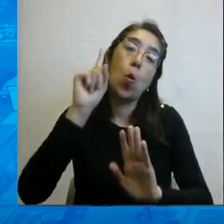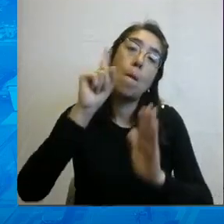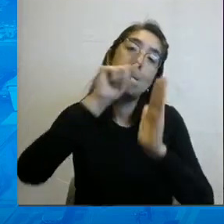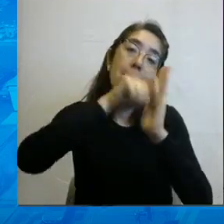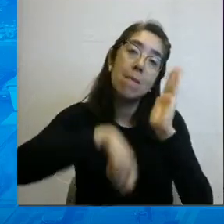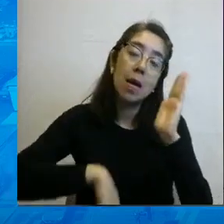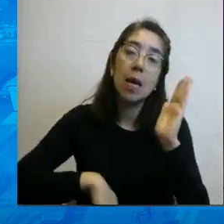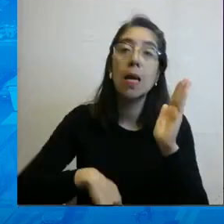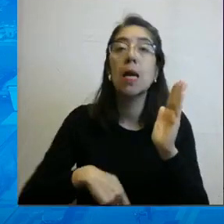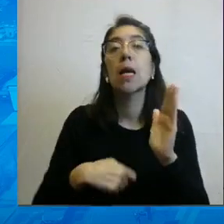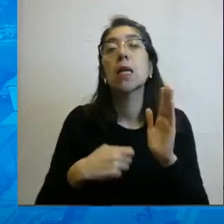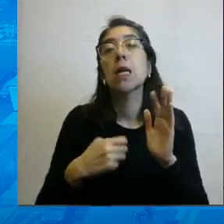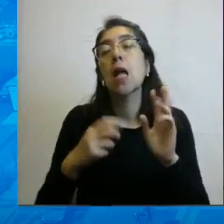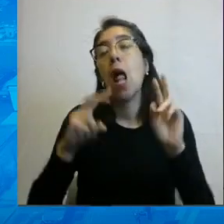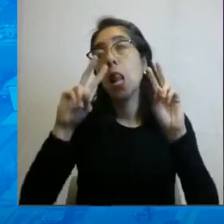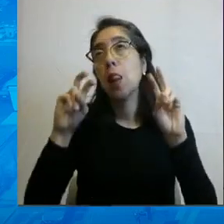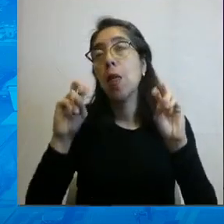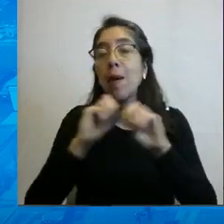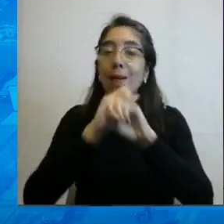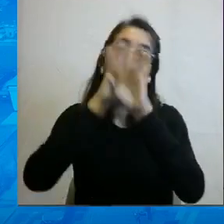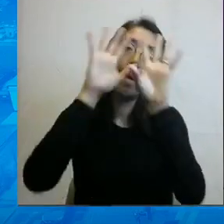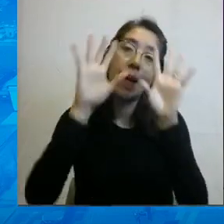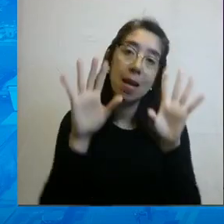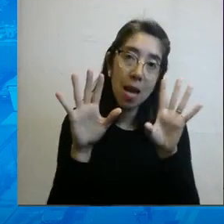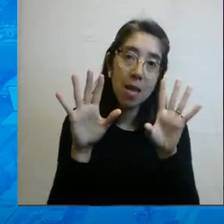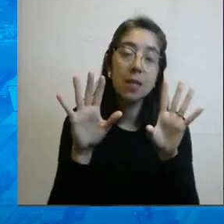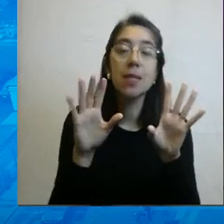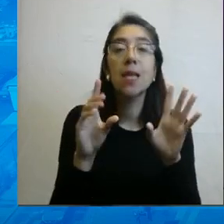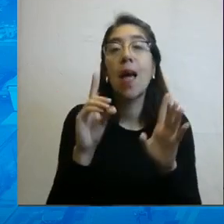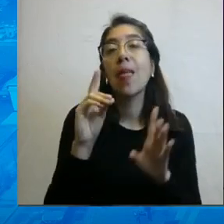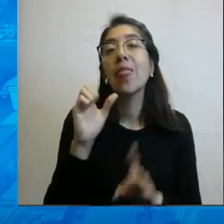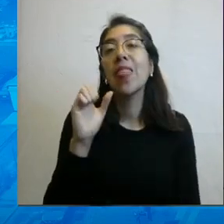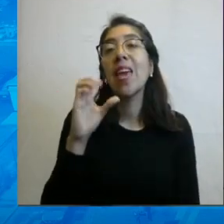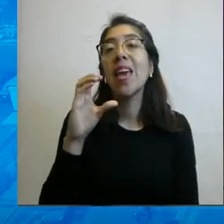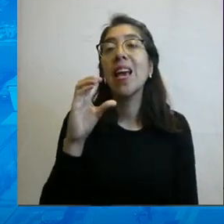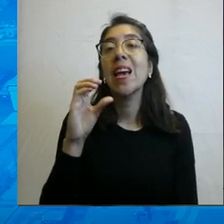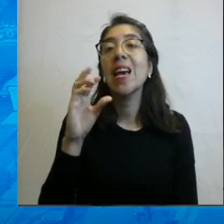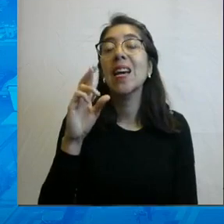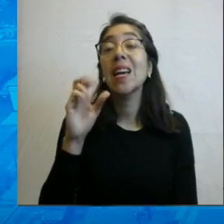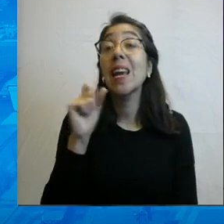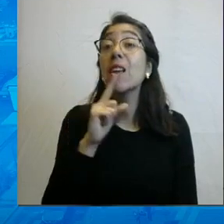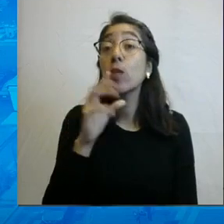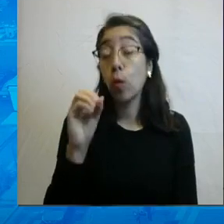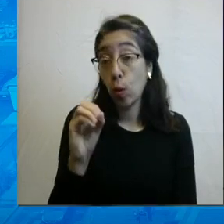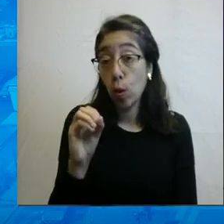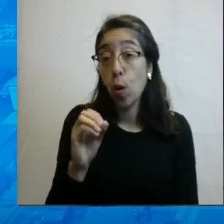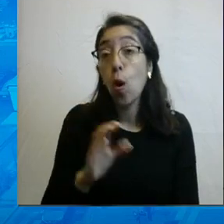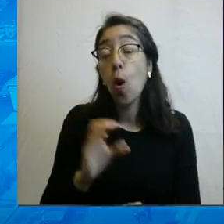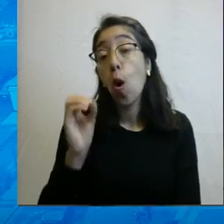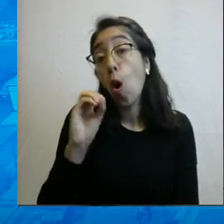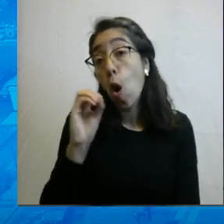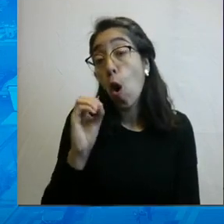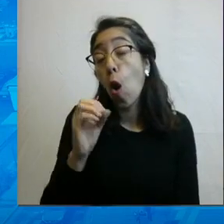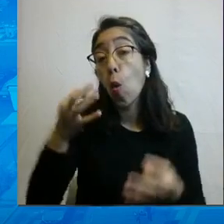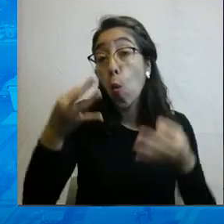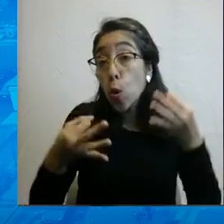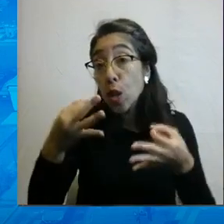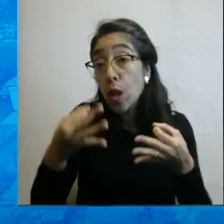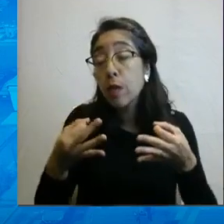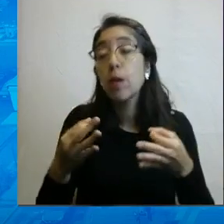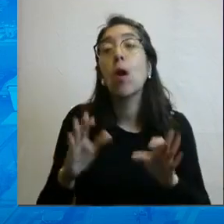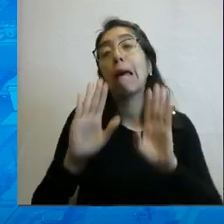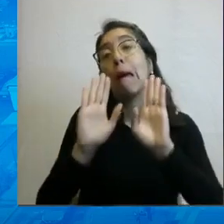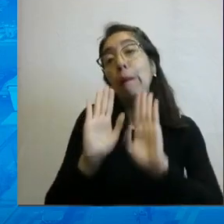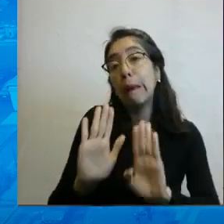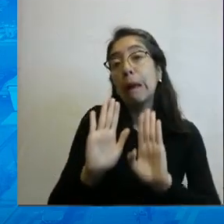por transparencia que aparezca el decreto. O si por jurídico, no, es que sabes que eso lo tiene que estar